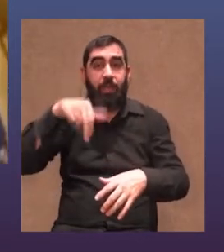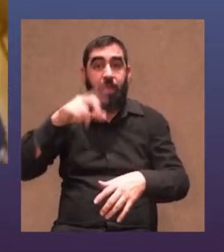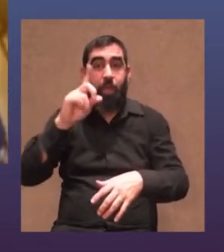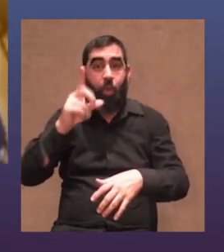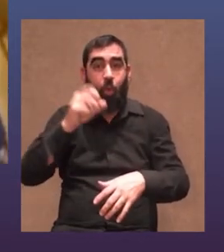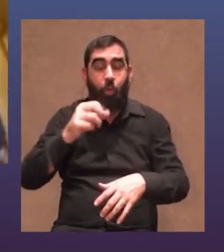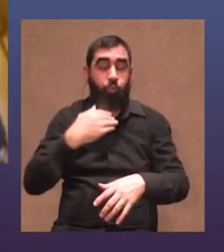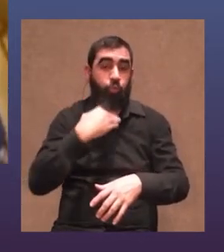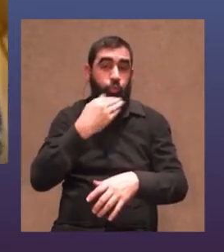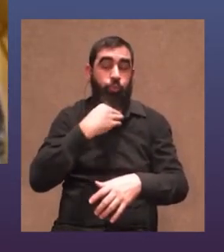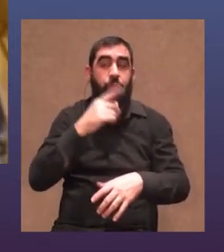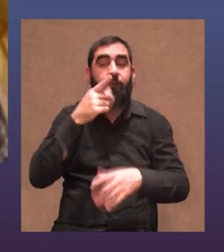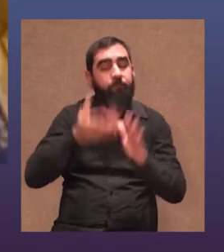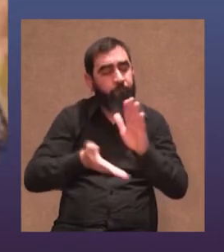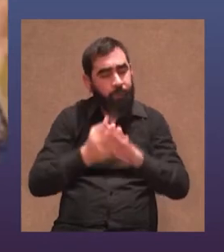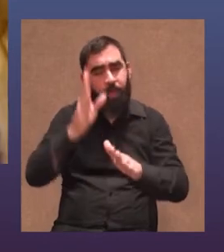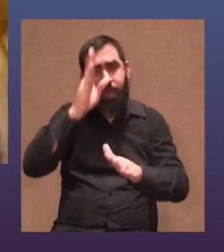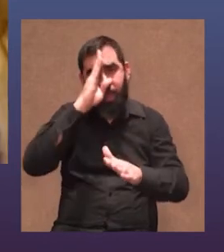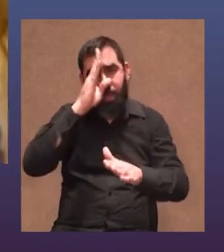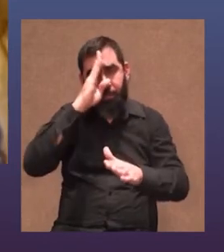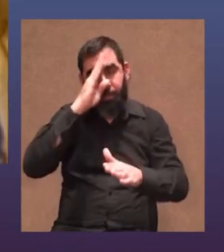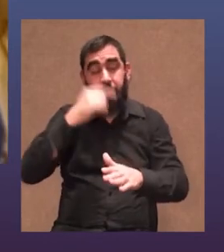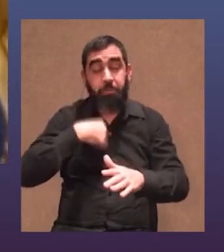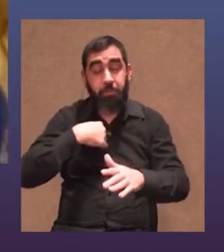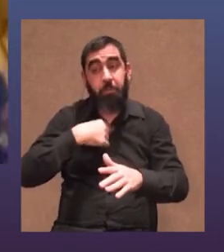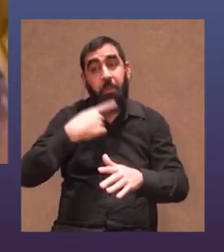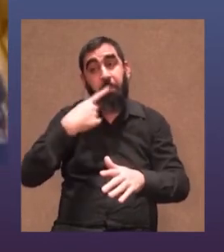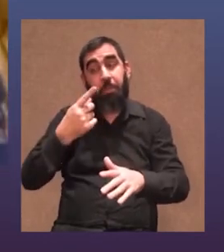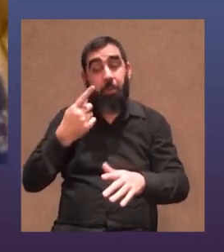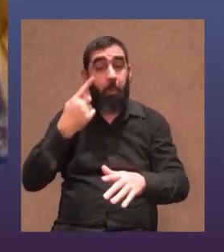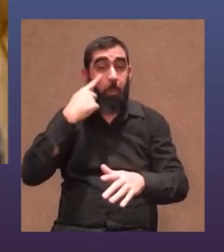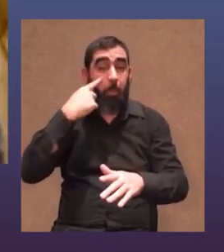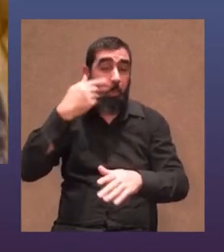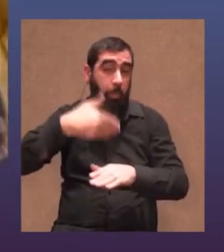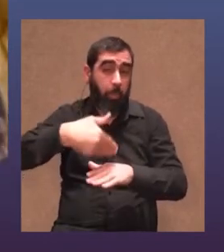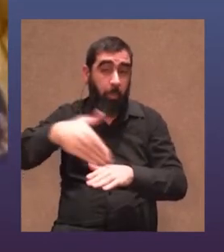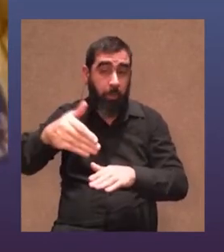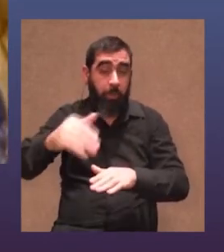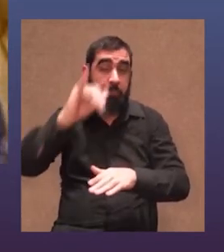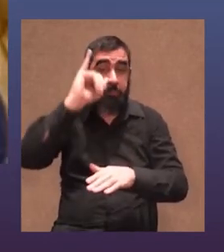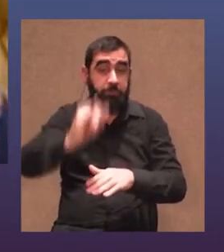me gusta aprender y soy una osada, me metí. Muy bien.